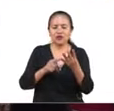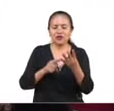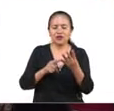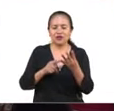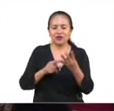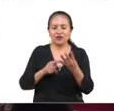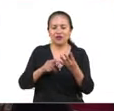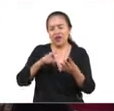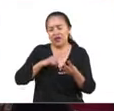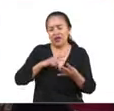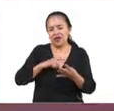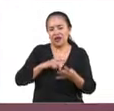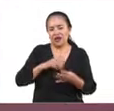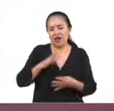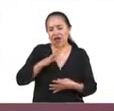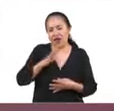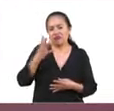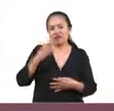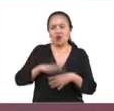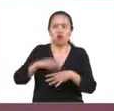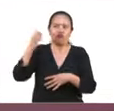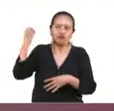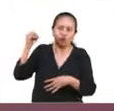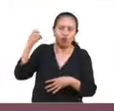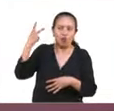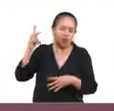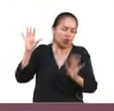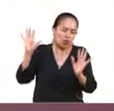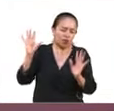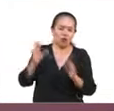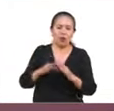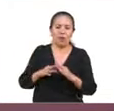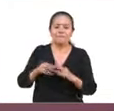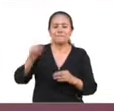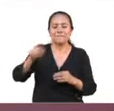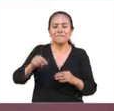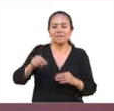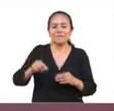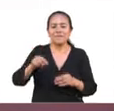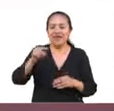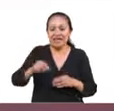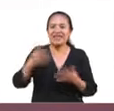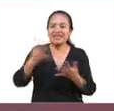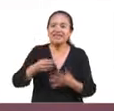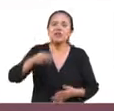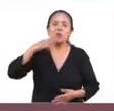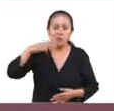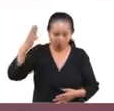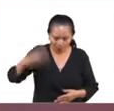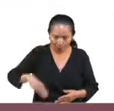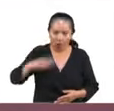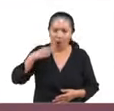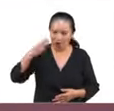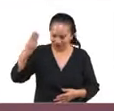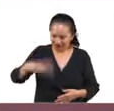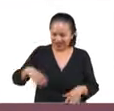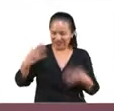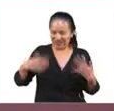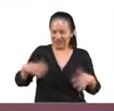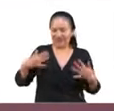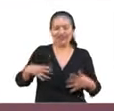aunque quizá no le competimos a Oaxaca o a Puebla, pero sí un poquito, aquí se hace mole en Milpalta.